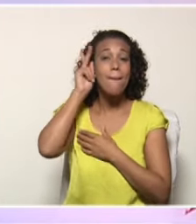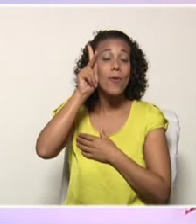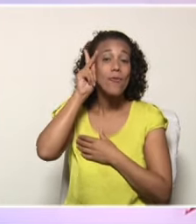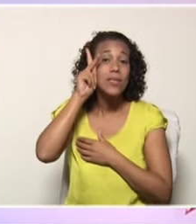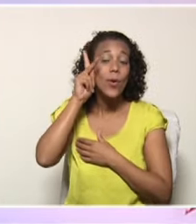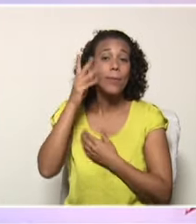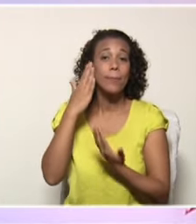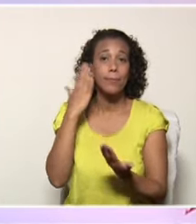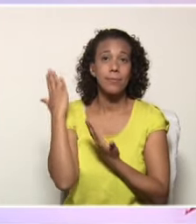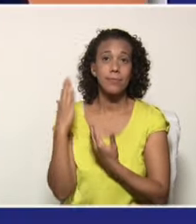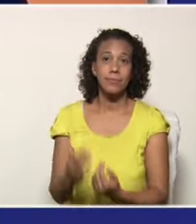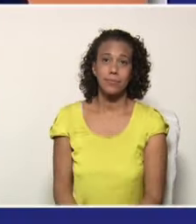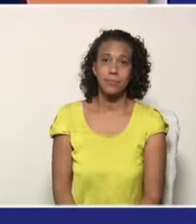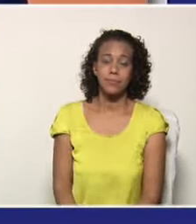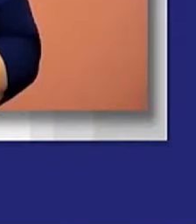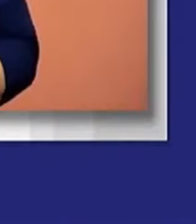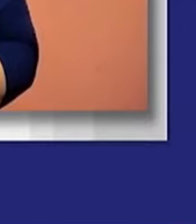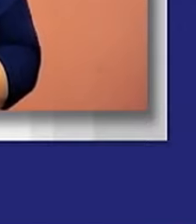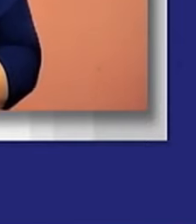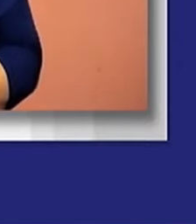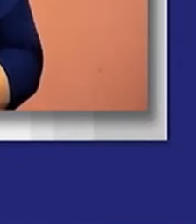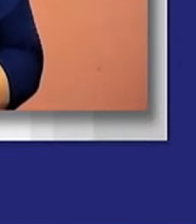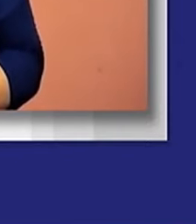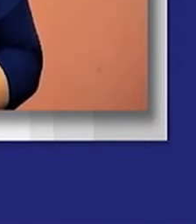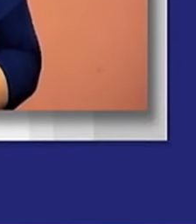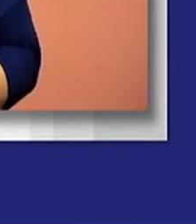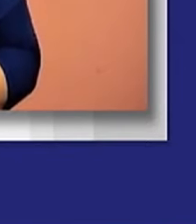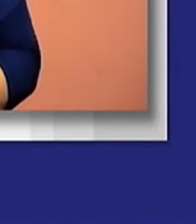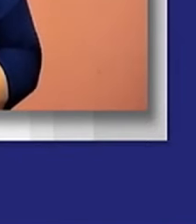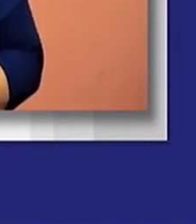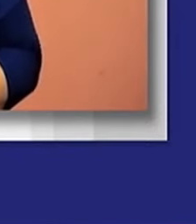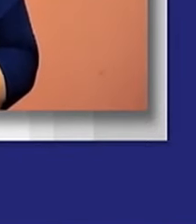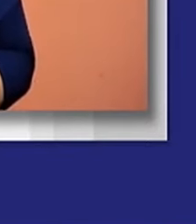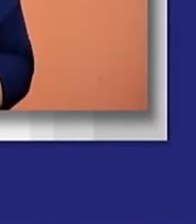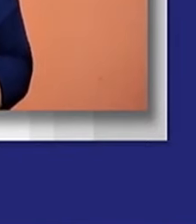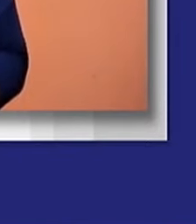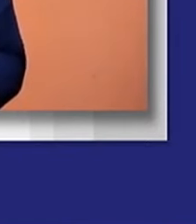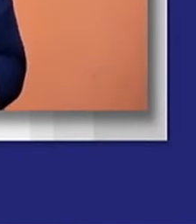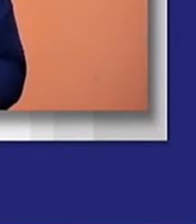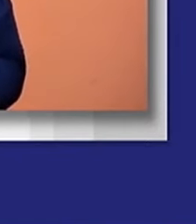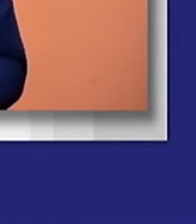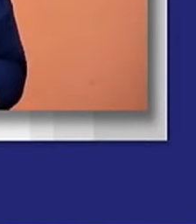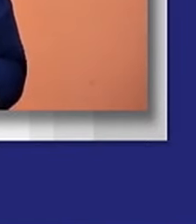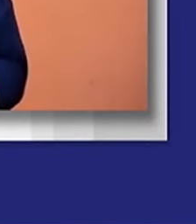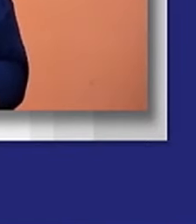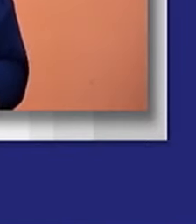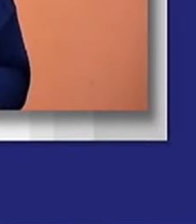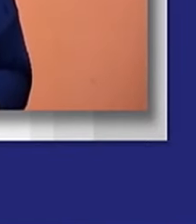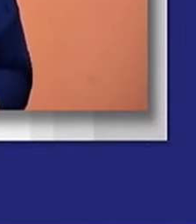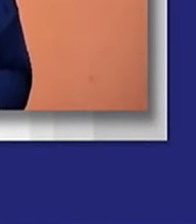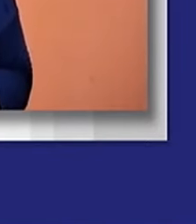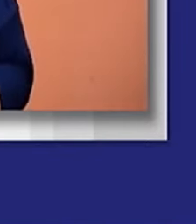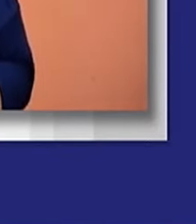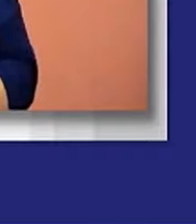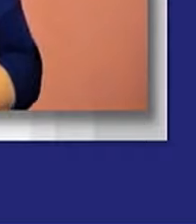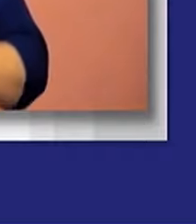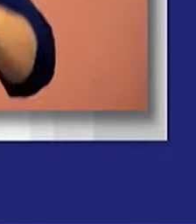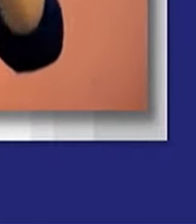profesora Yolivet Aponte. Para el nivel de educación media general vamos a trabajar en lengua de señas venezolanas las siguientes